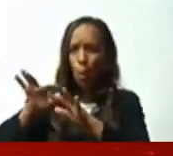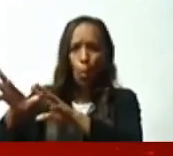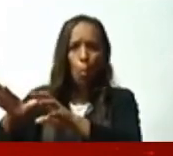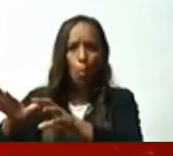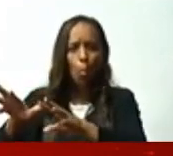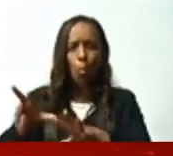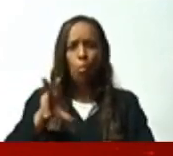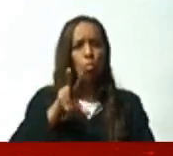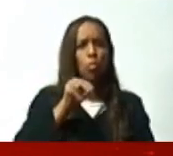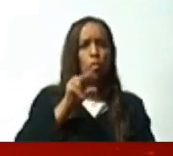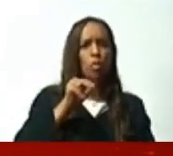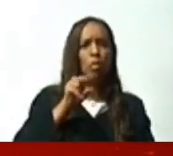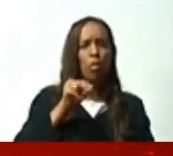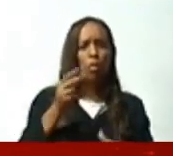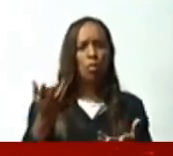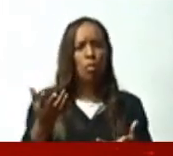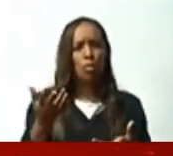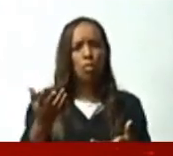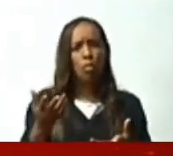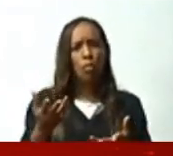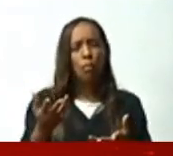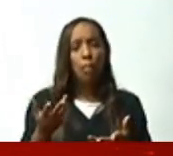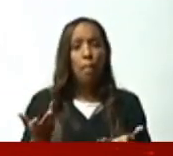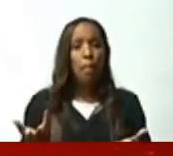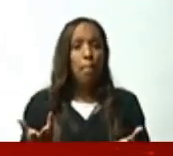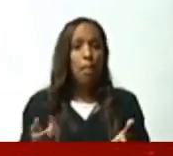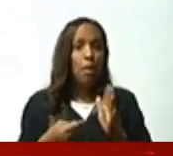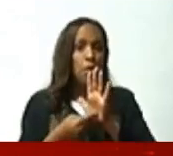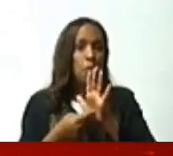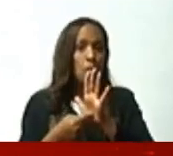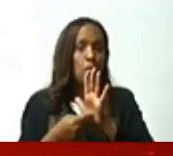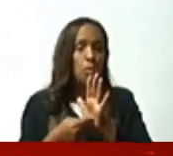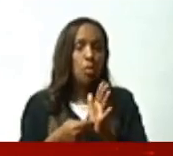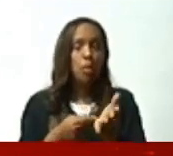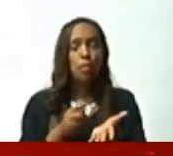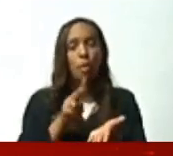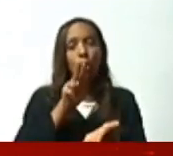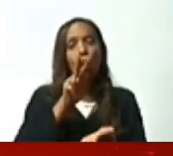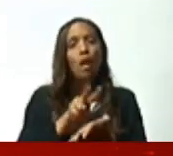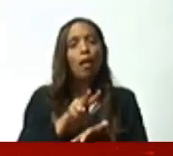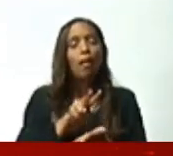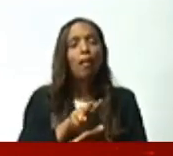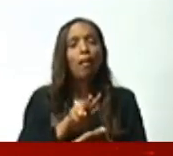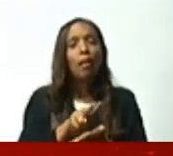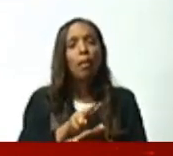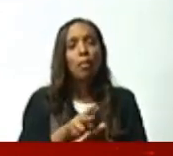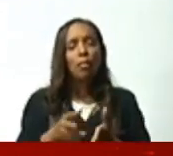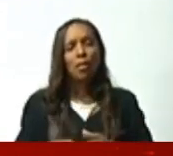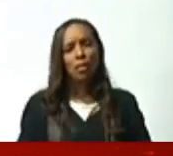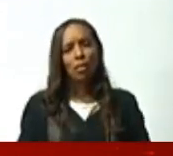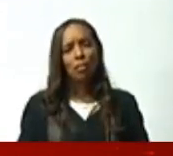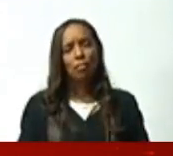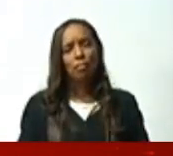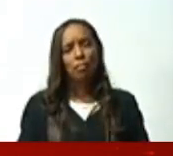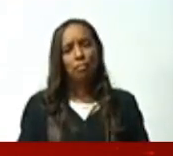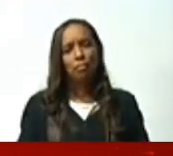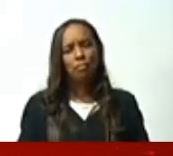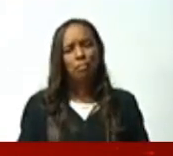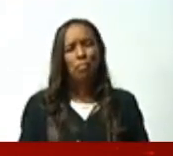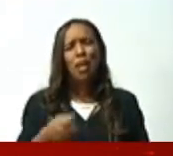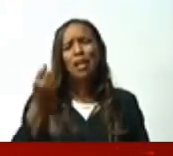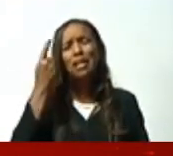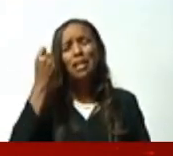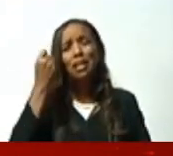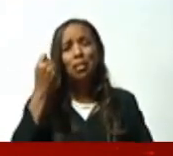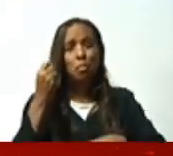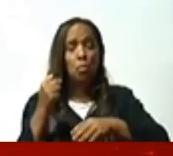Pudiéramos decir que en La Vega, por ejemplo, se cayó un puente, el puente Pontón, pero es que el puente estaba averiado y hace años que